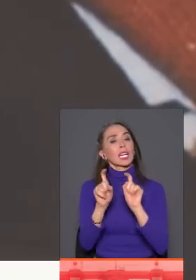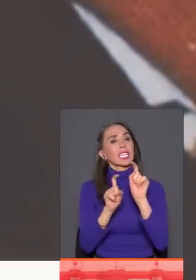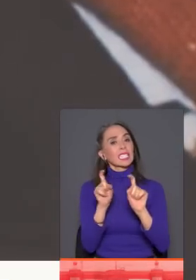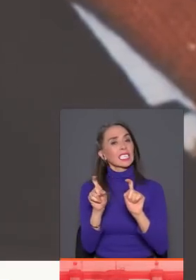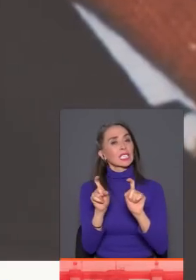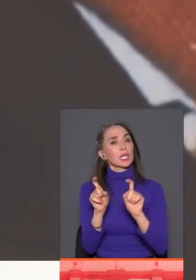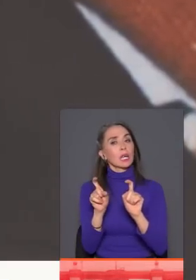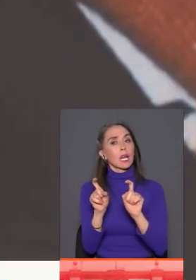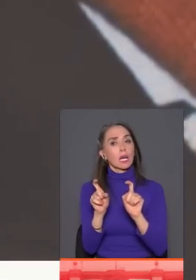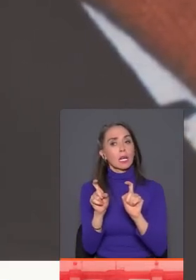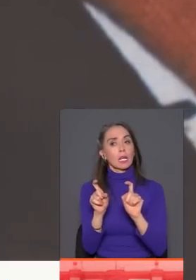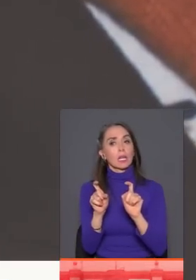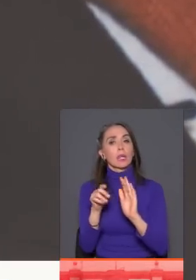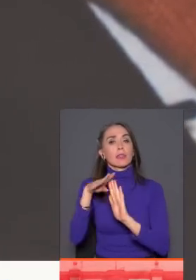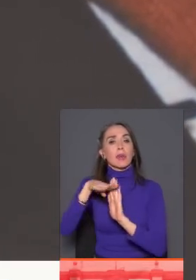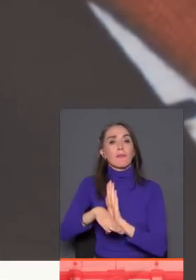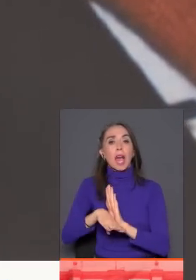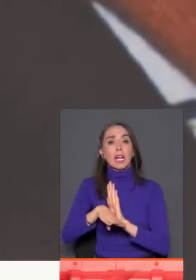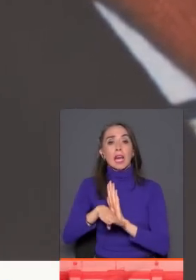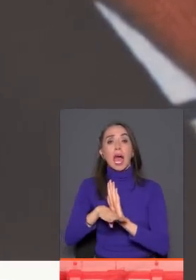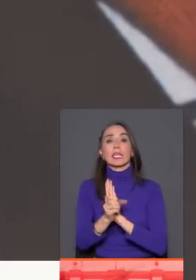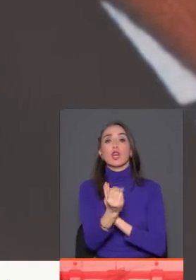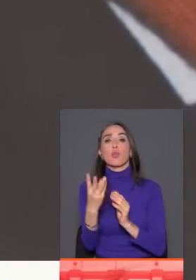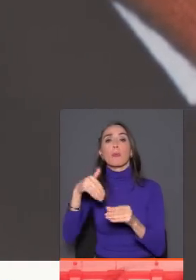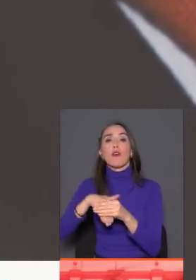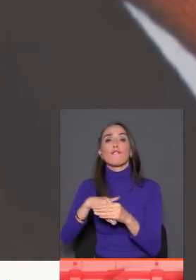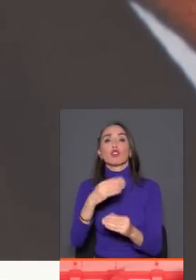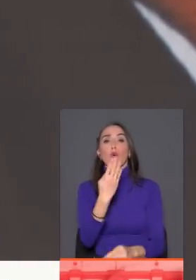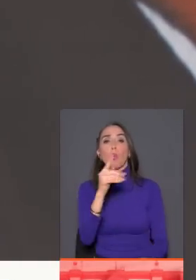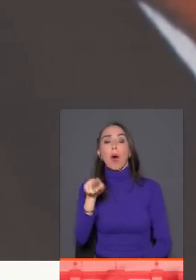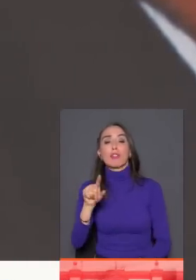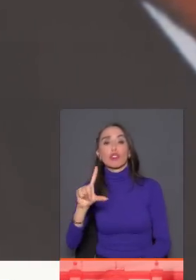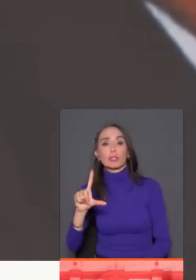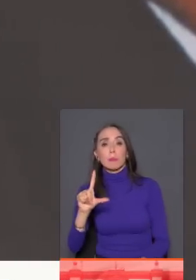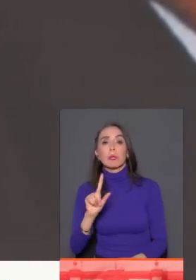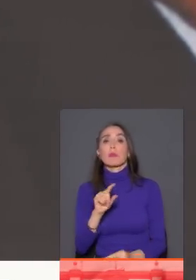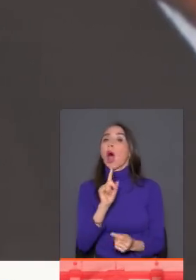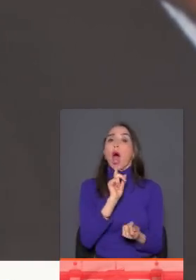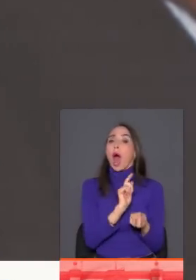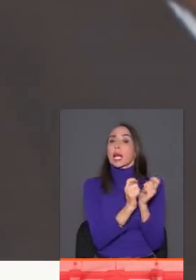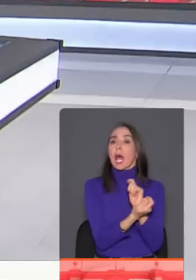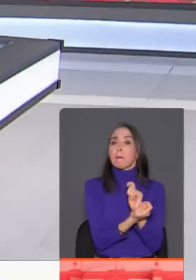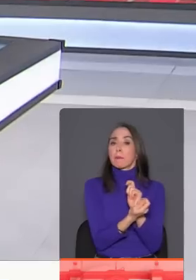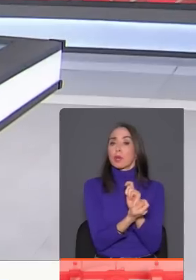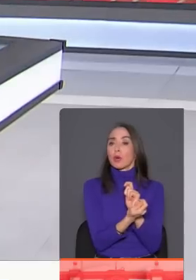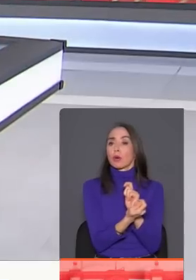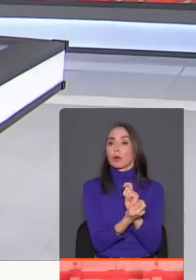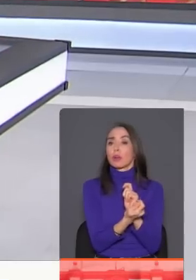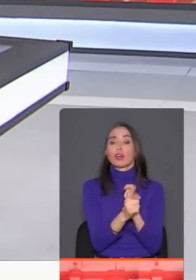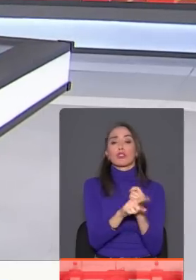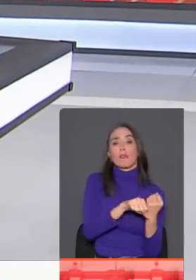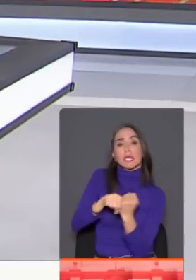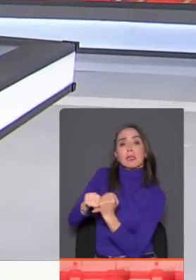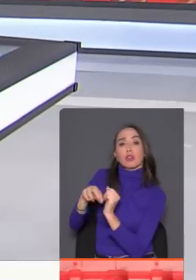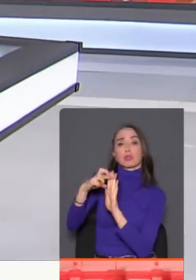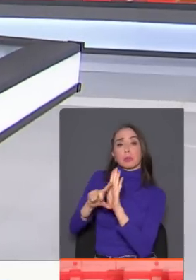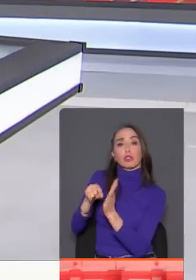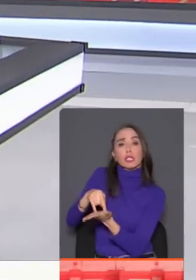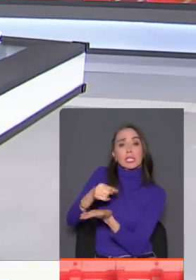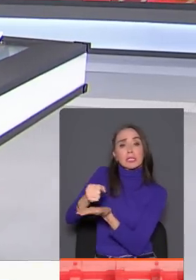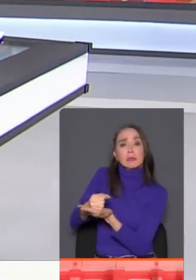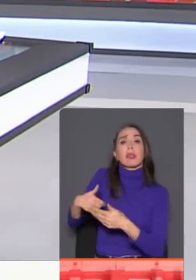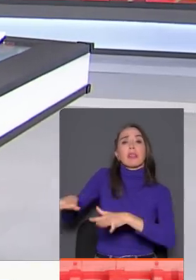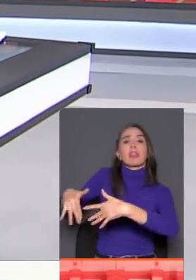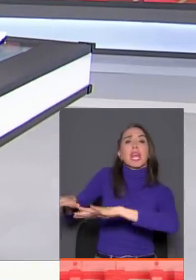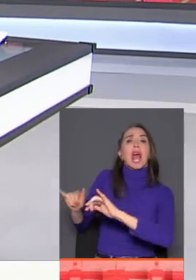posibilidad de rebajar los cuatro séptimos cambió el panorama de alguna manera el gobierno ahora no va a torpedear esta iniciativa que jueguen ese